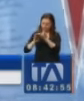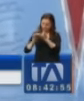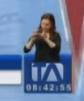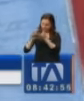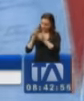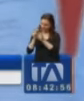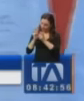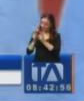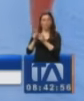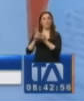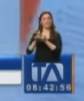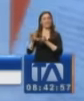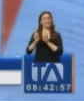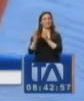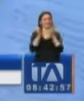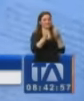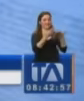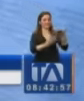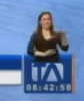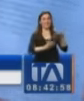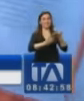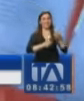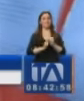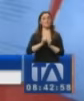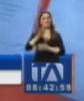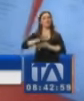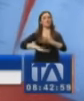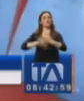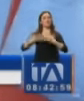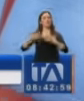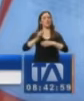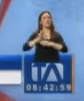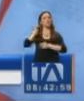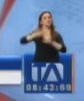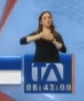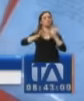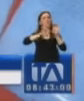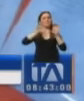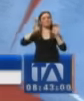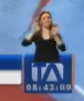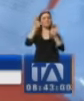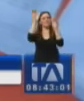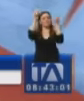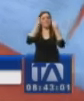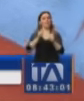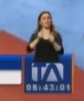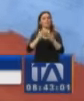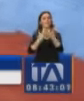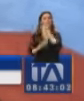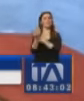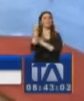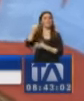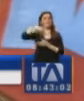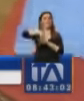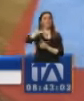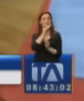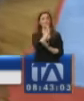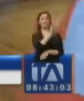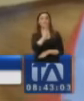Sumamente interesante. Cuénteme cuál es el horario de este Museo de Arte e Historia, que está dentro de la Biblioteca